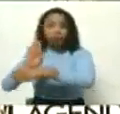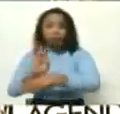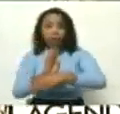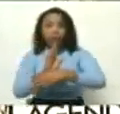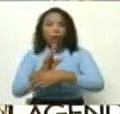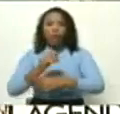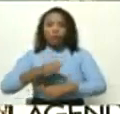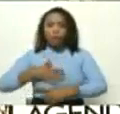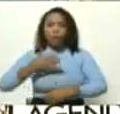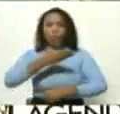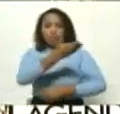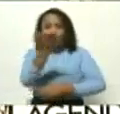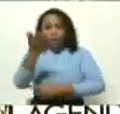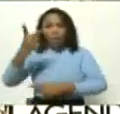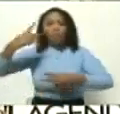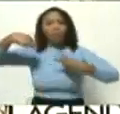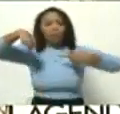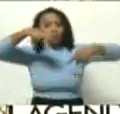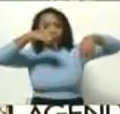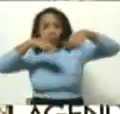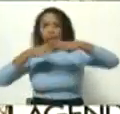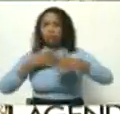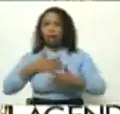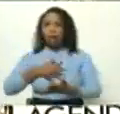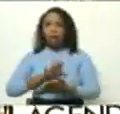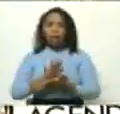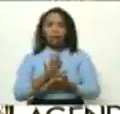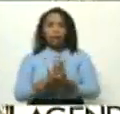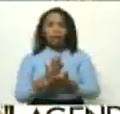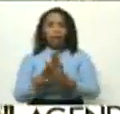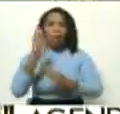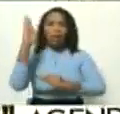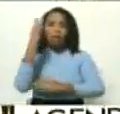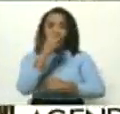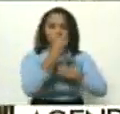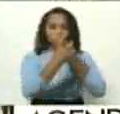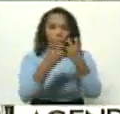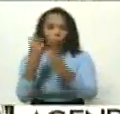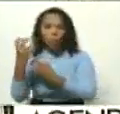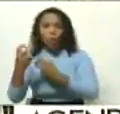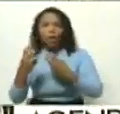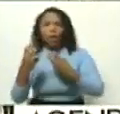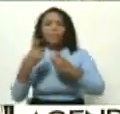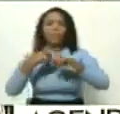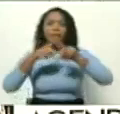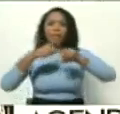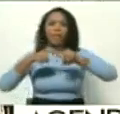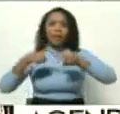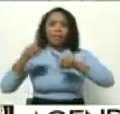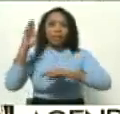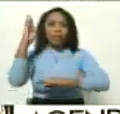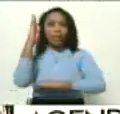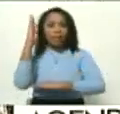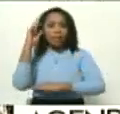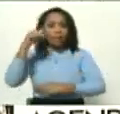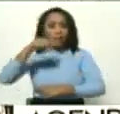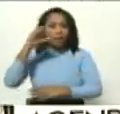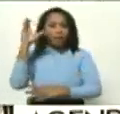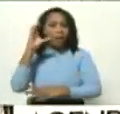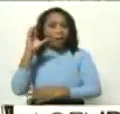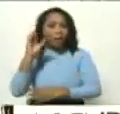caminar tranquilamente, desplazarse a los siete templos, a la visita a los diferentes templos de Caracas